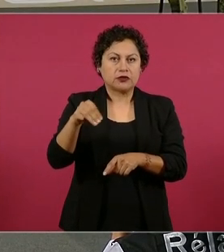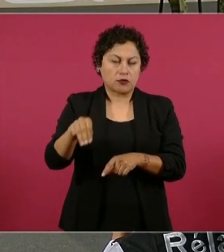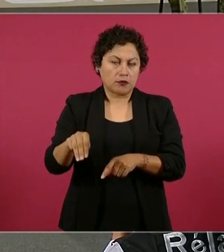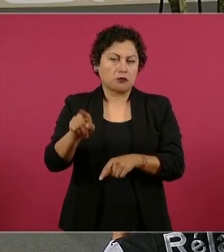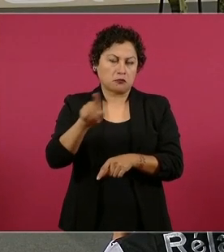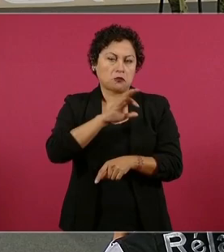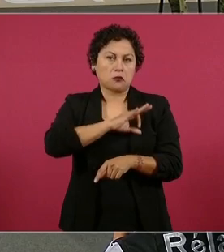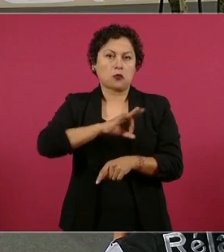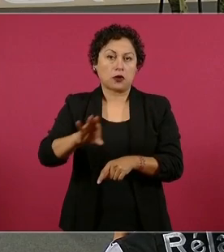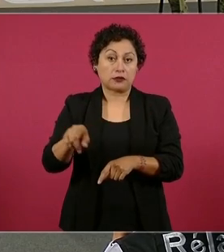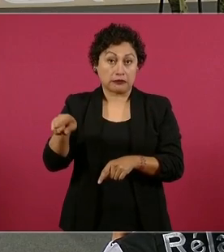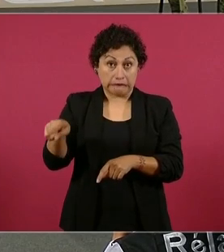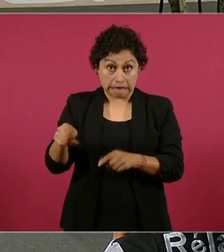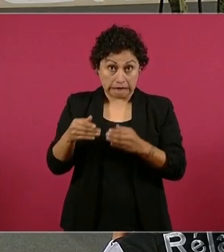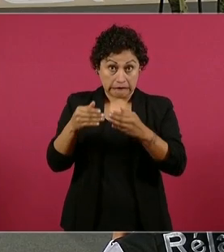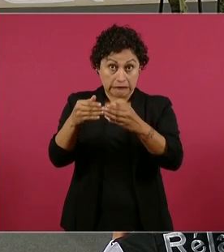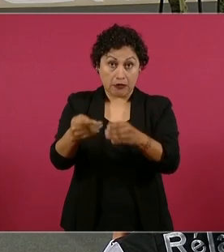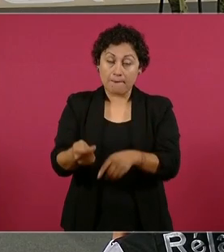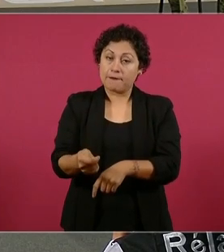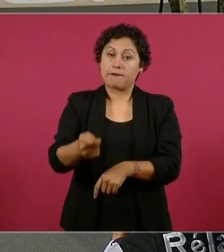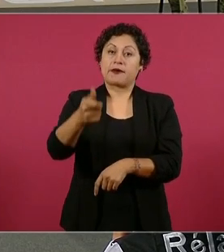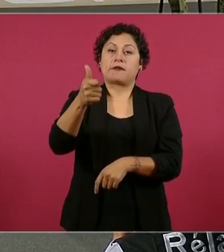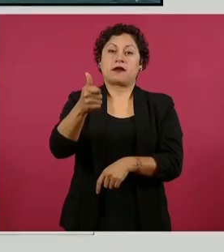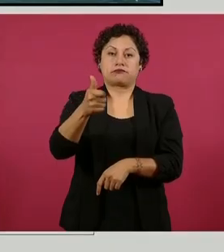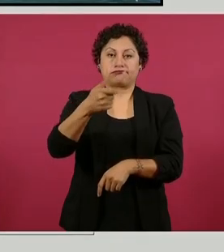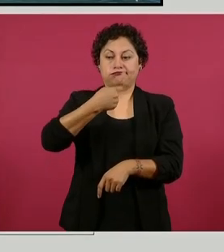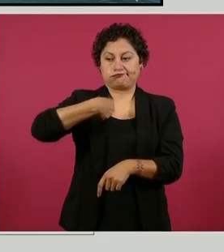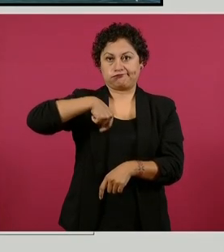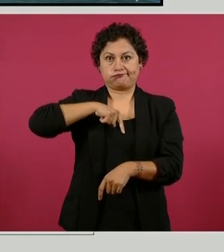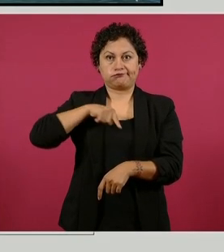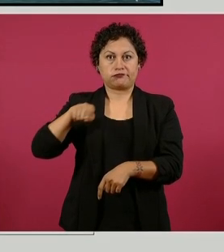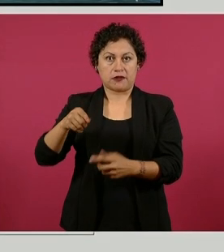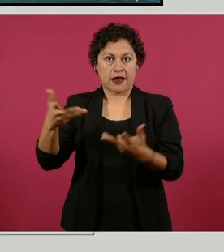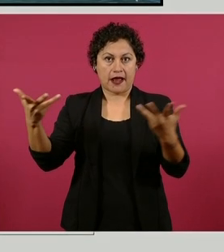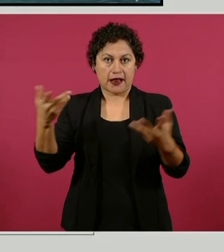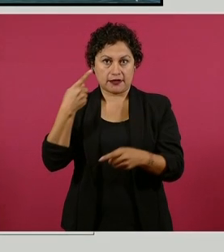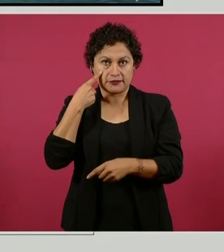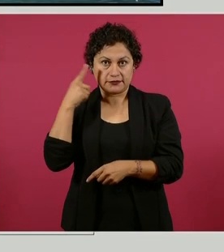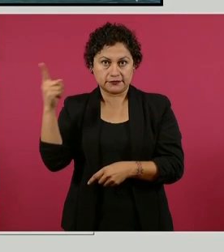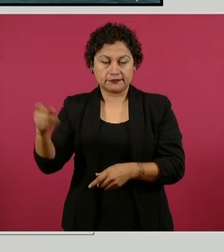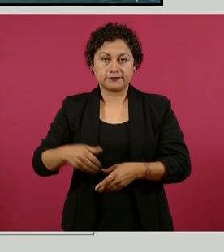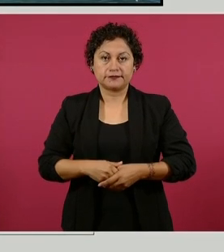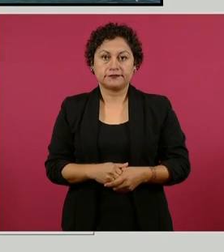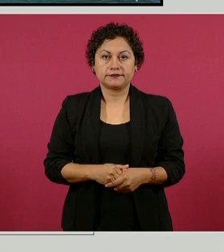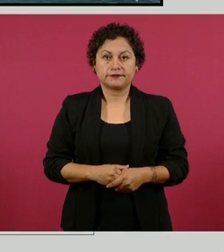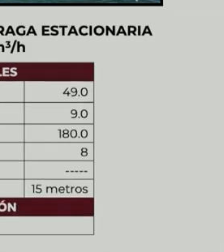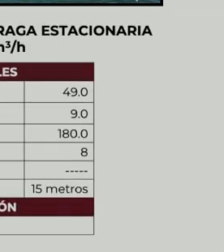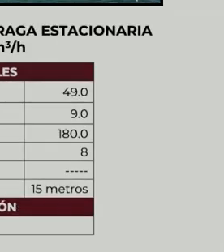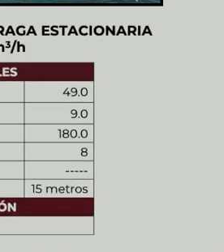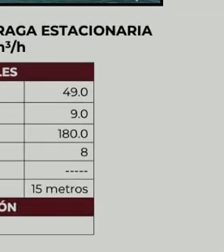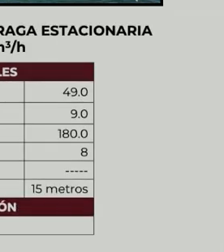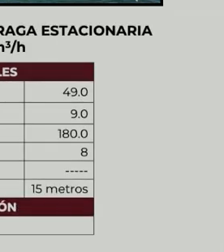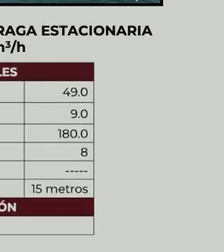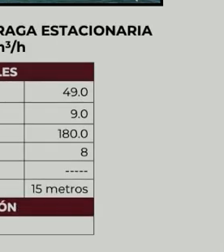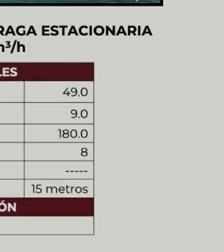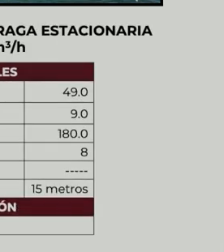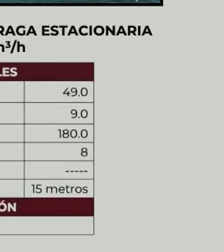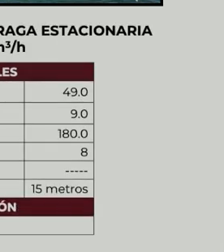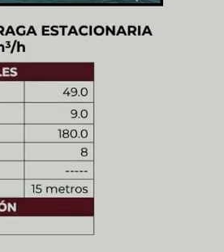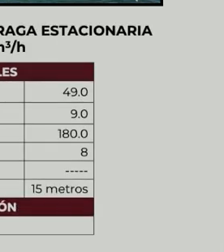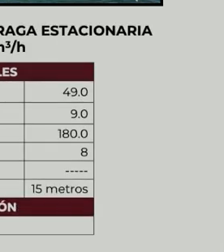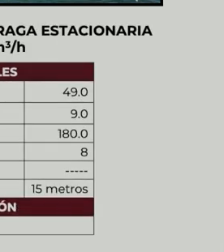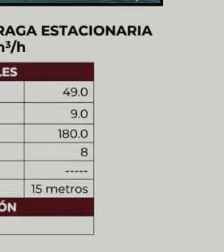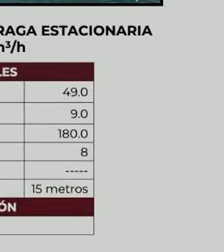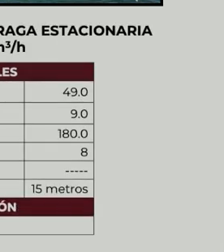tipo que se desarrolla en la Secretaría de Marina y, bueno, que cuenta con un sistema de propulsión diseñado